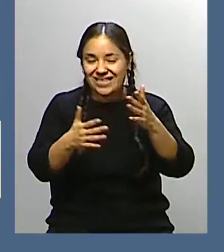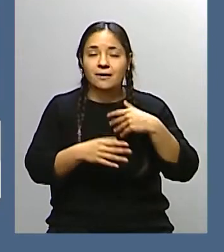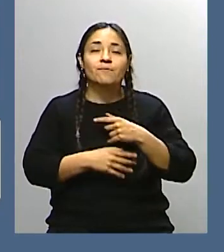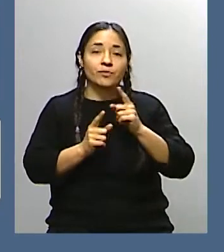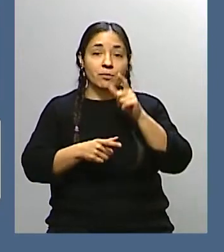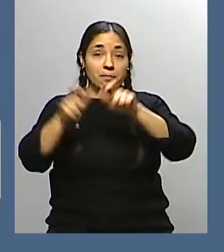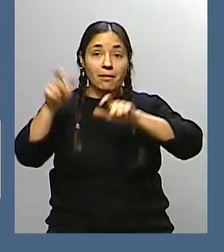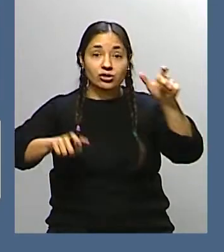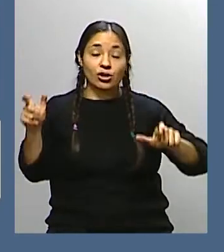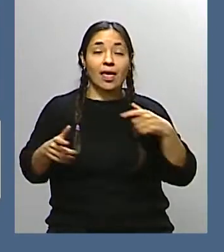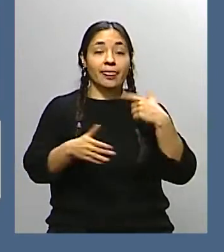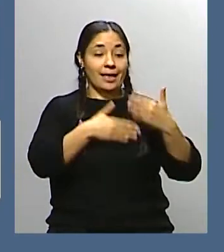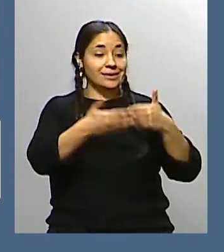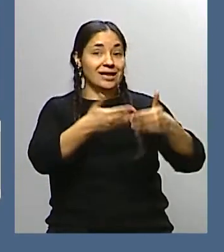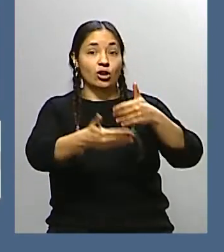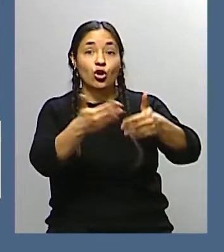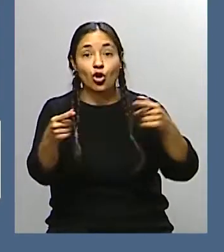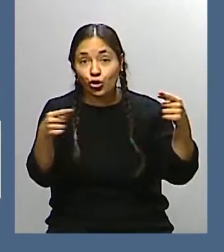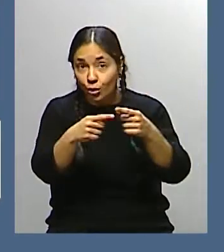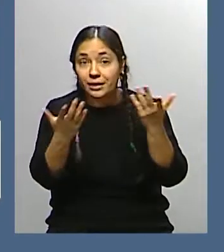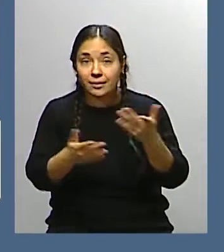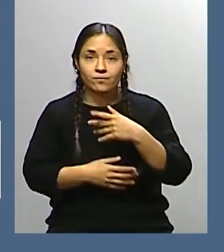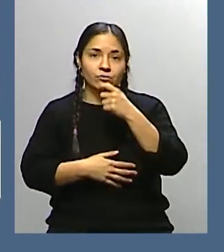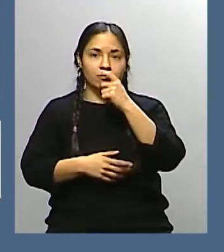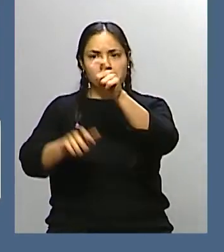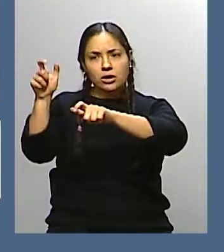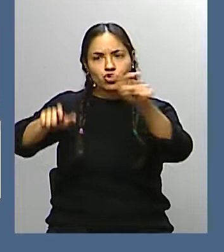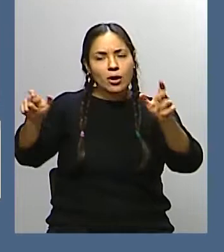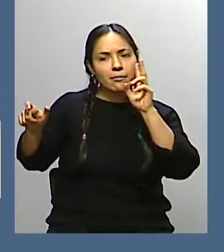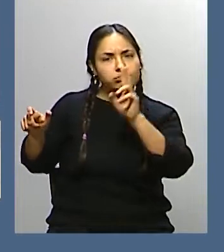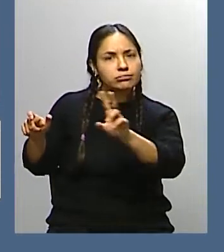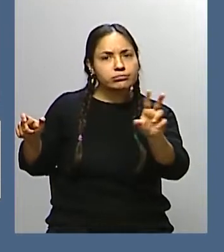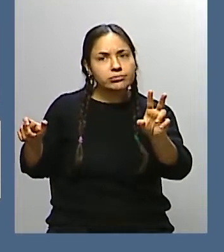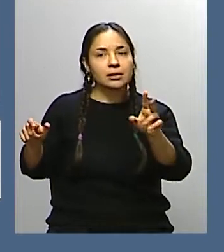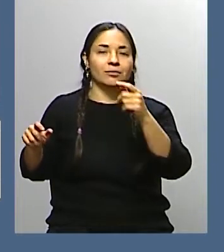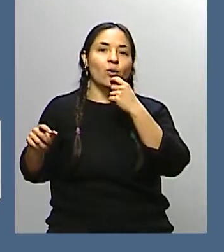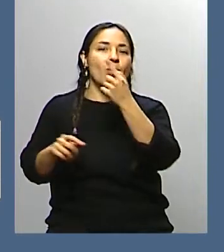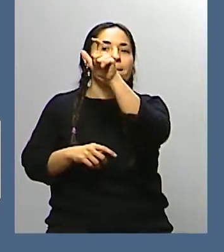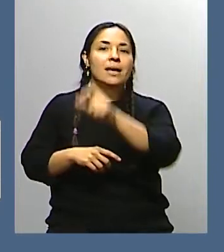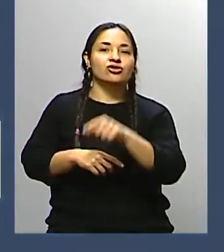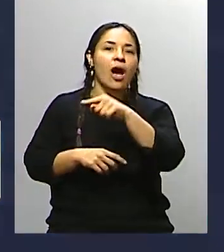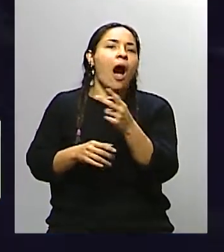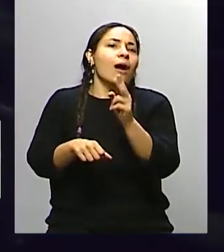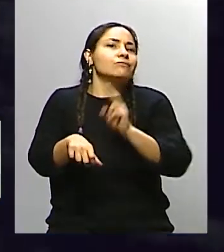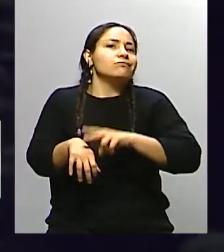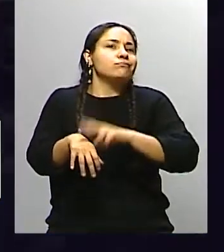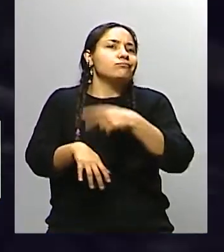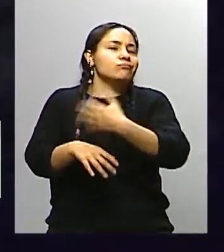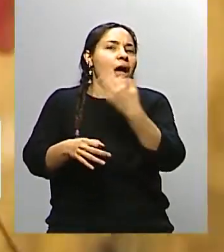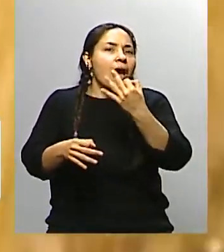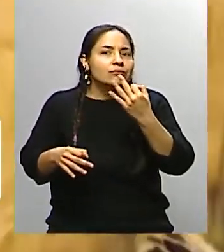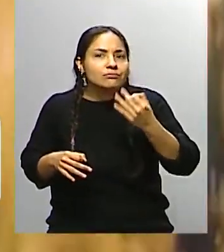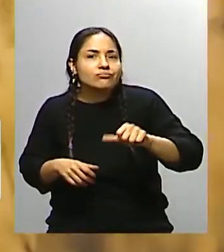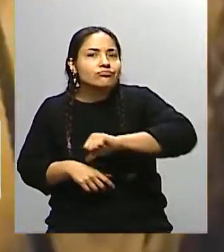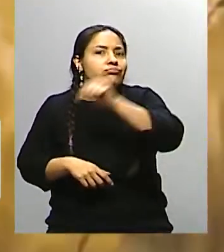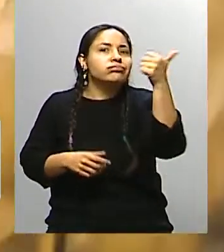desarrollo, generalmente uno cuando escucha a las personas, tal persona es una persona exitosa. El éxito se define